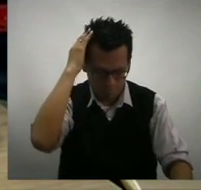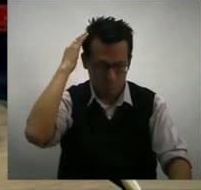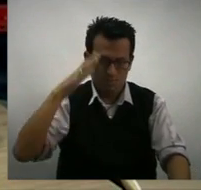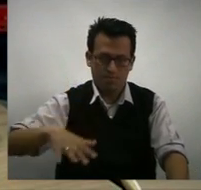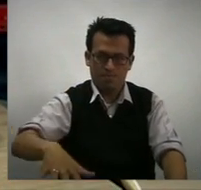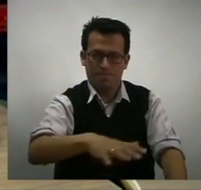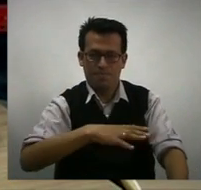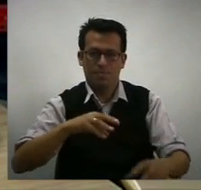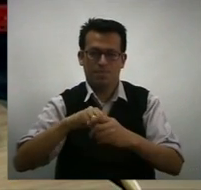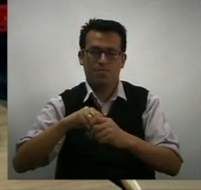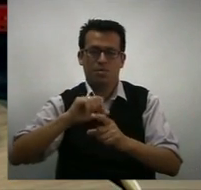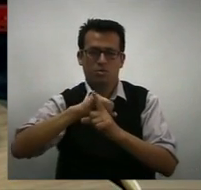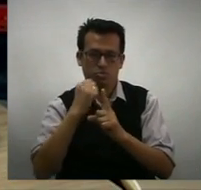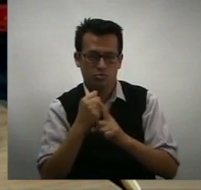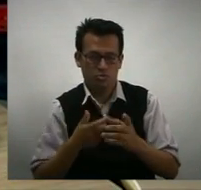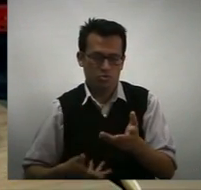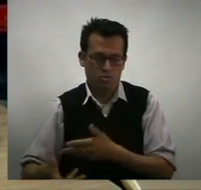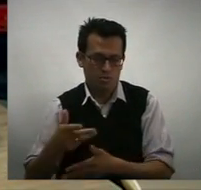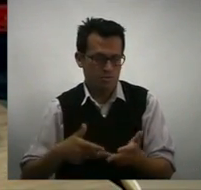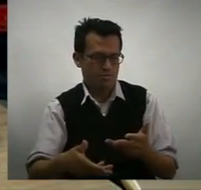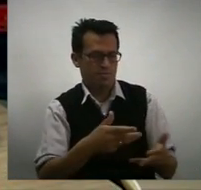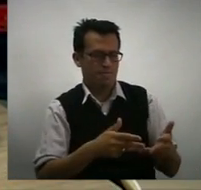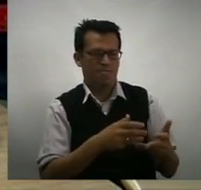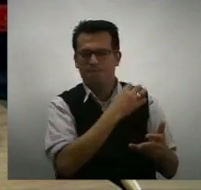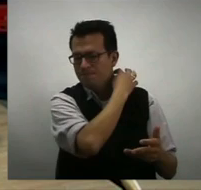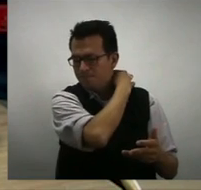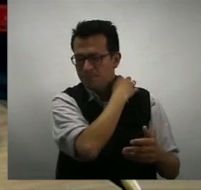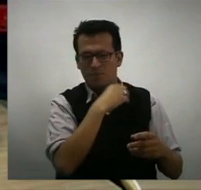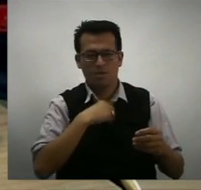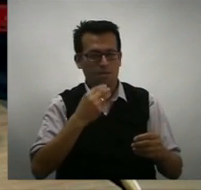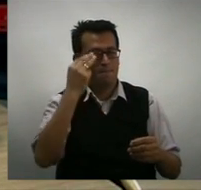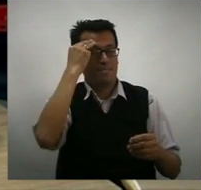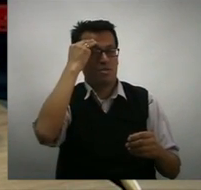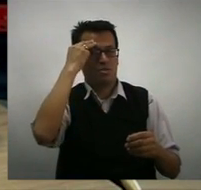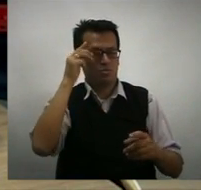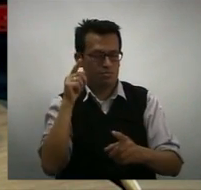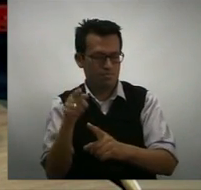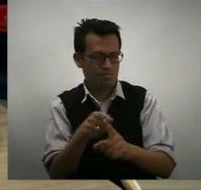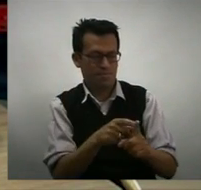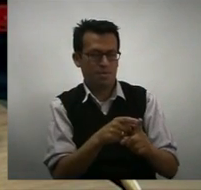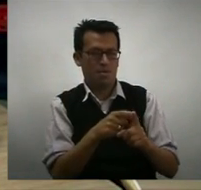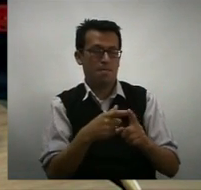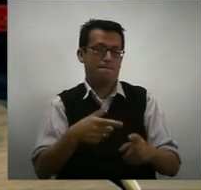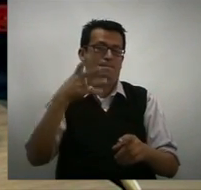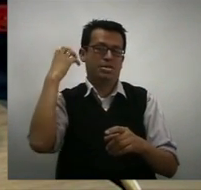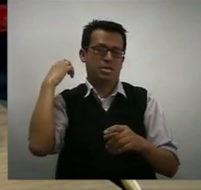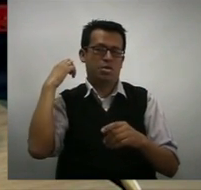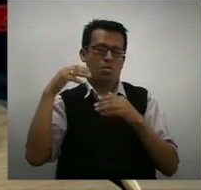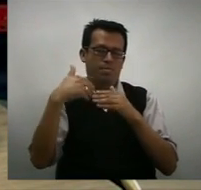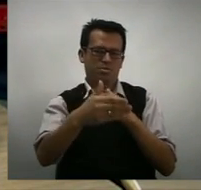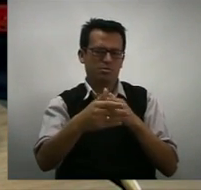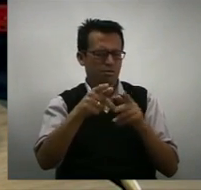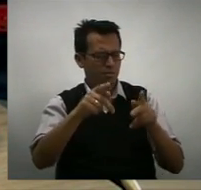otro. Estas sociedades primitivas se establecen gracias a los mitos y los rituales, una peculiar relación entre el pasado y presente